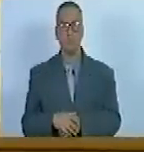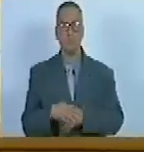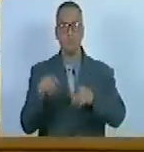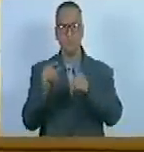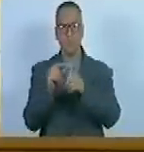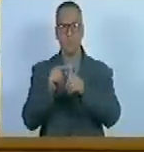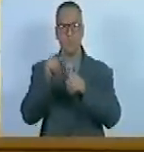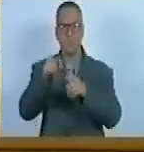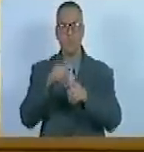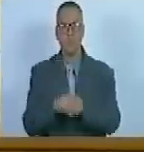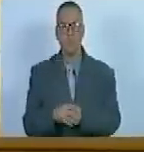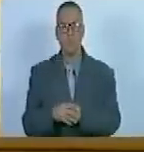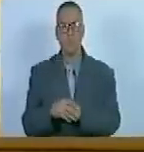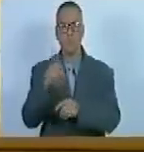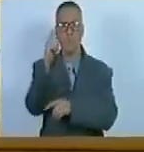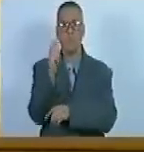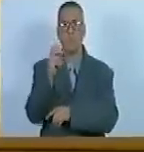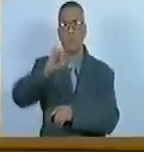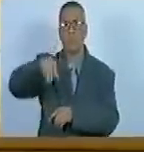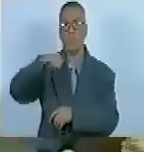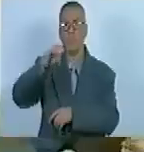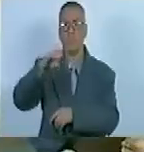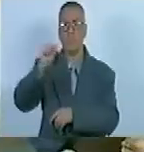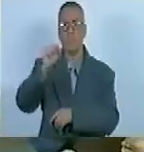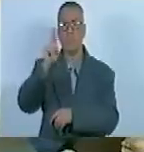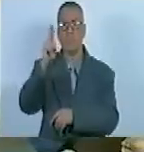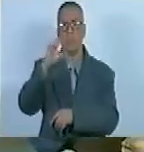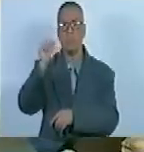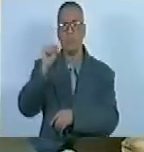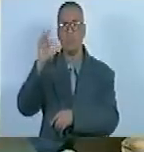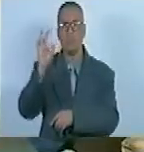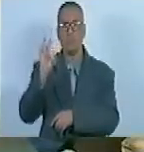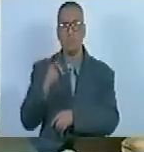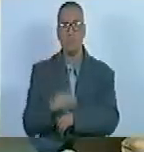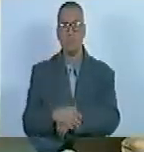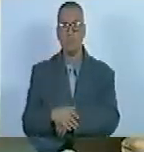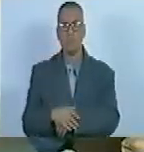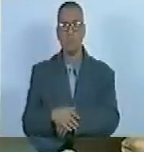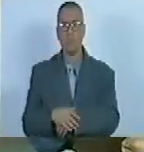derecho de palabra al diputado Jesús Faría.